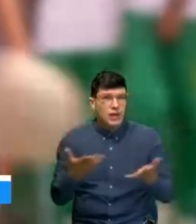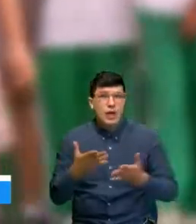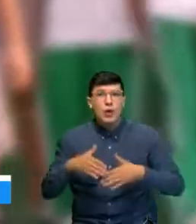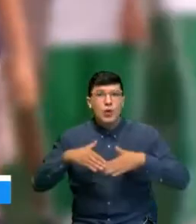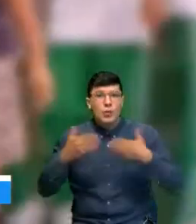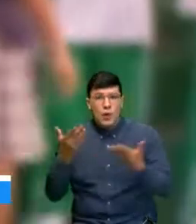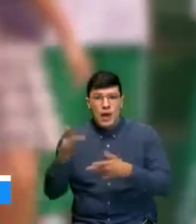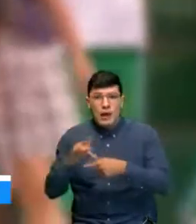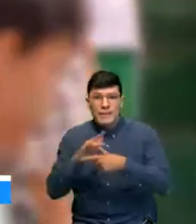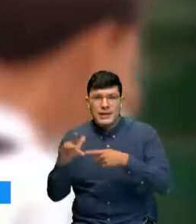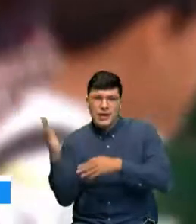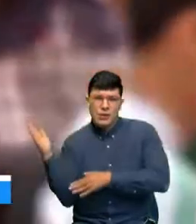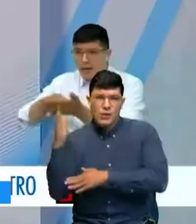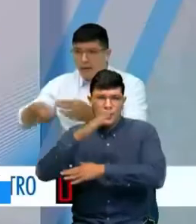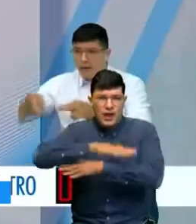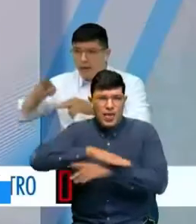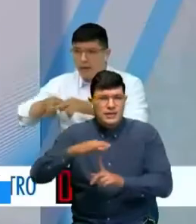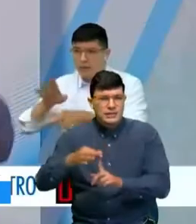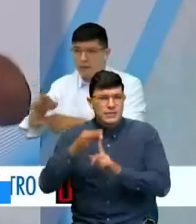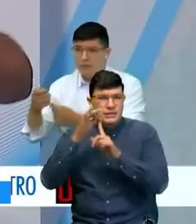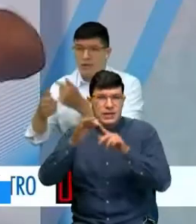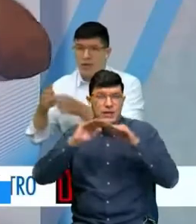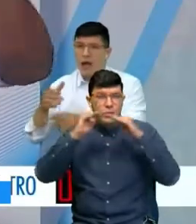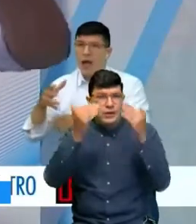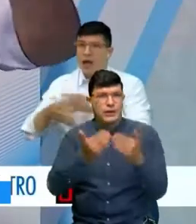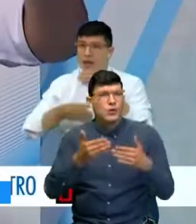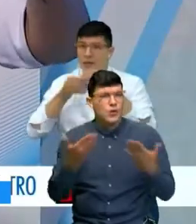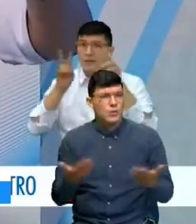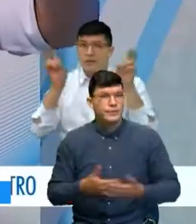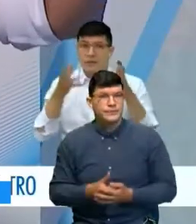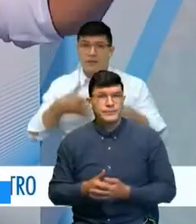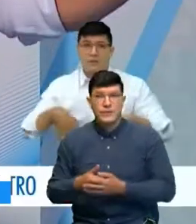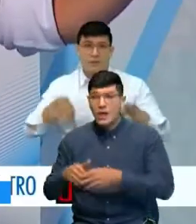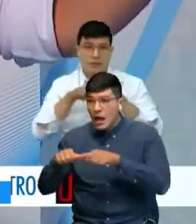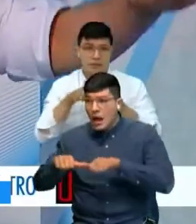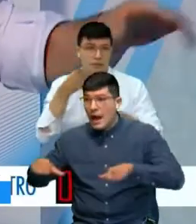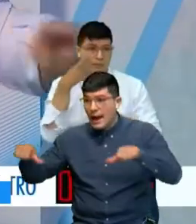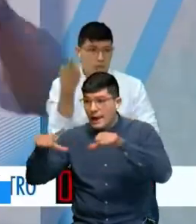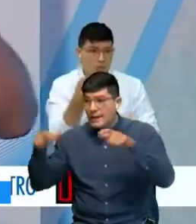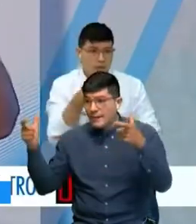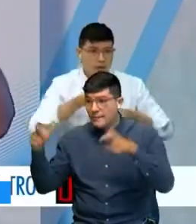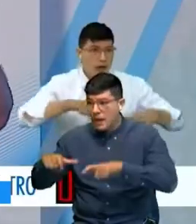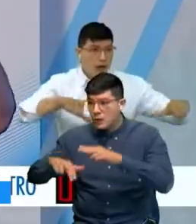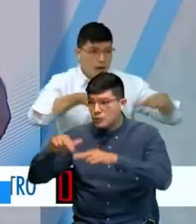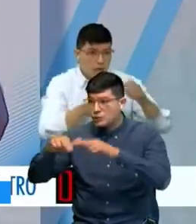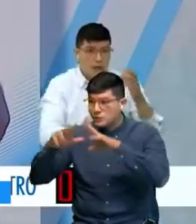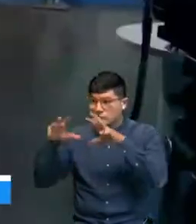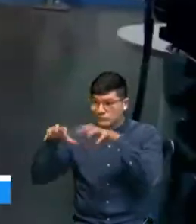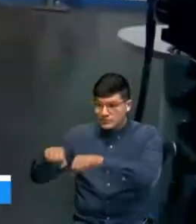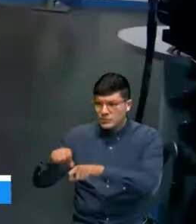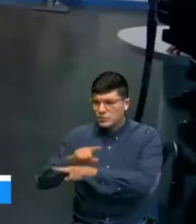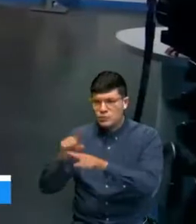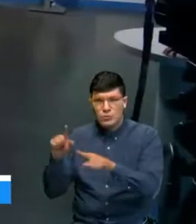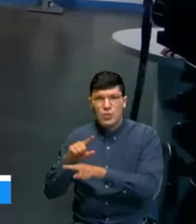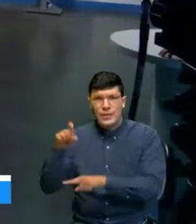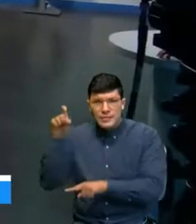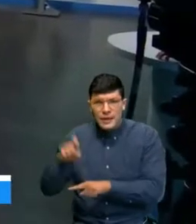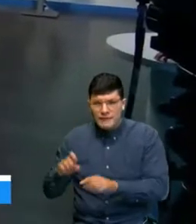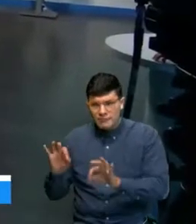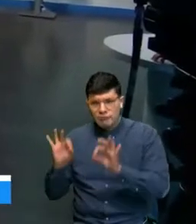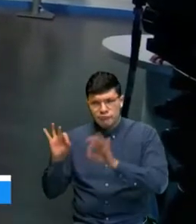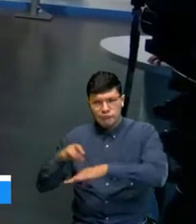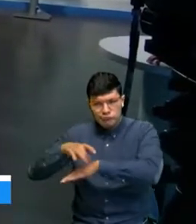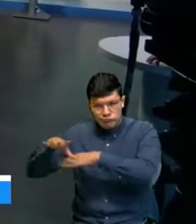estudiantes no tocar los escenarios deportivo de los colegios hay que buscar nuevos espacios para construidos con ellos pero sin destruir las canchas de los